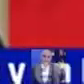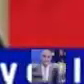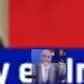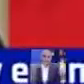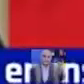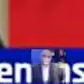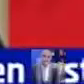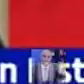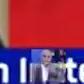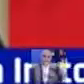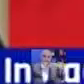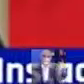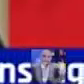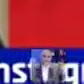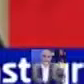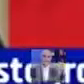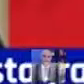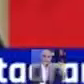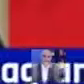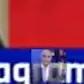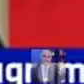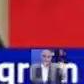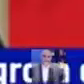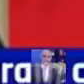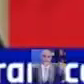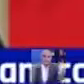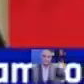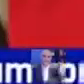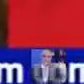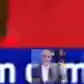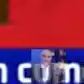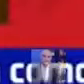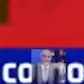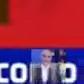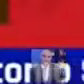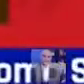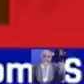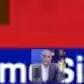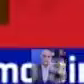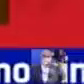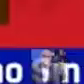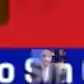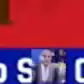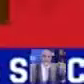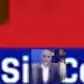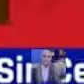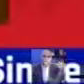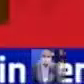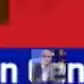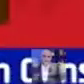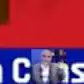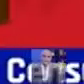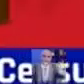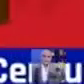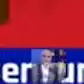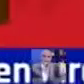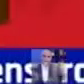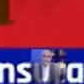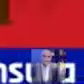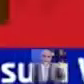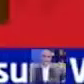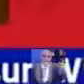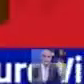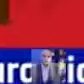las vistas. Entonces, es muy redituable ir en contra de la Cuarta Transformación y es muy